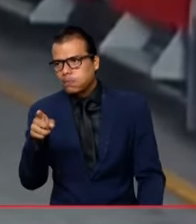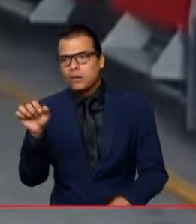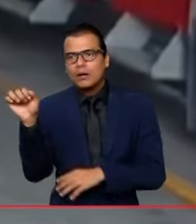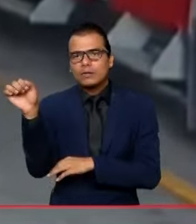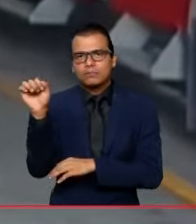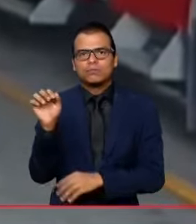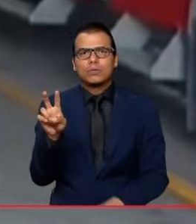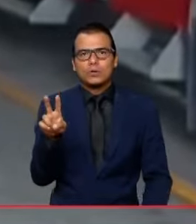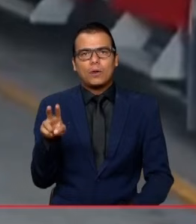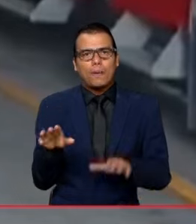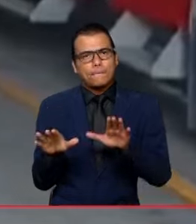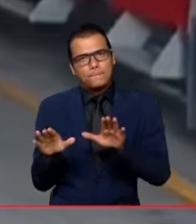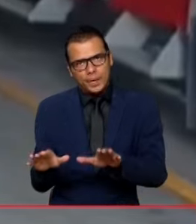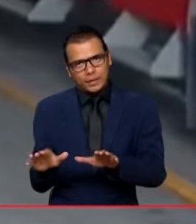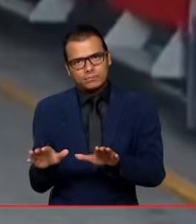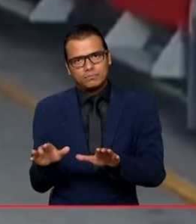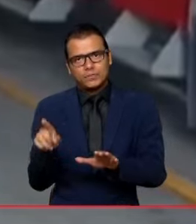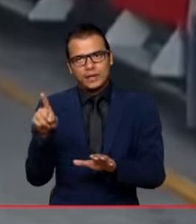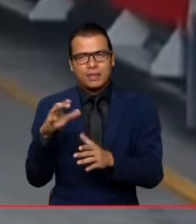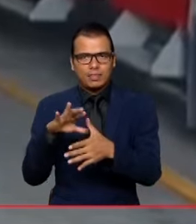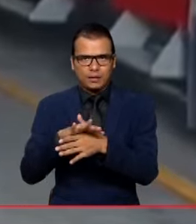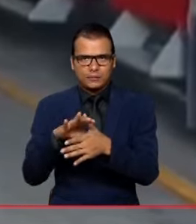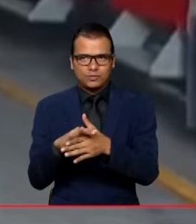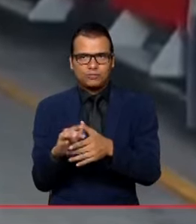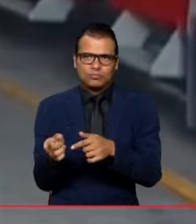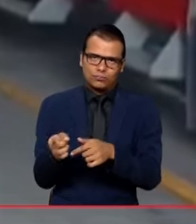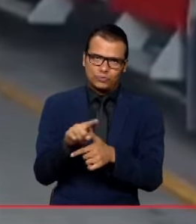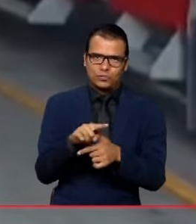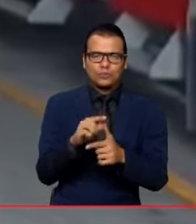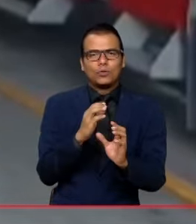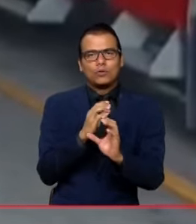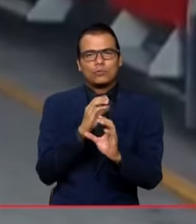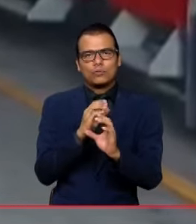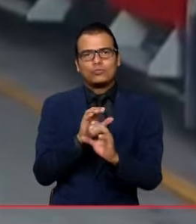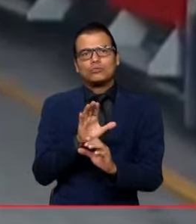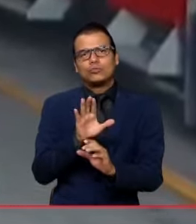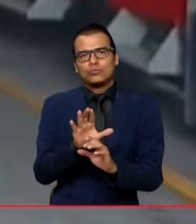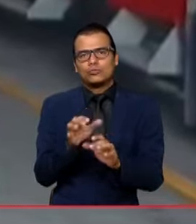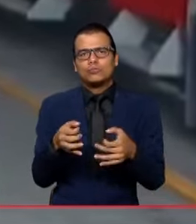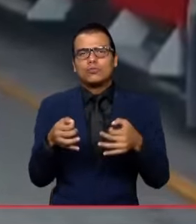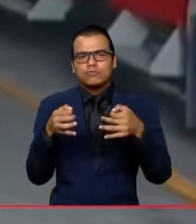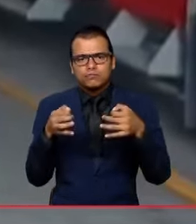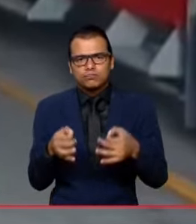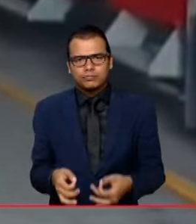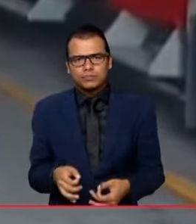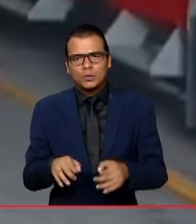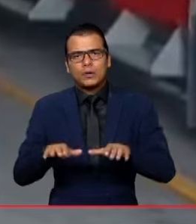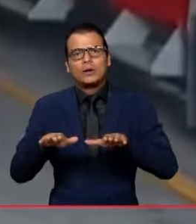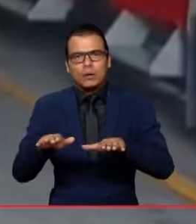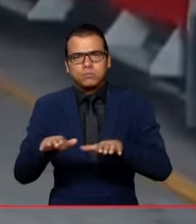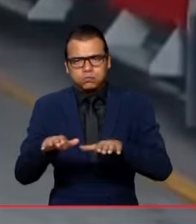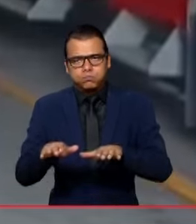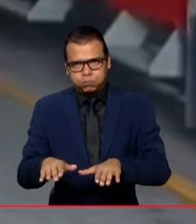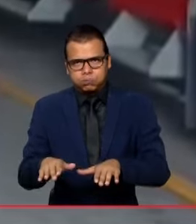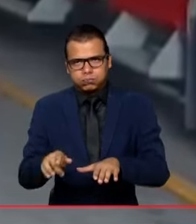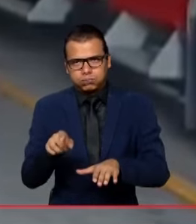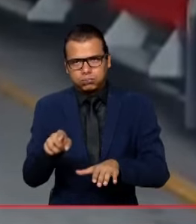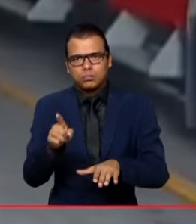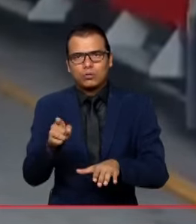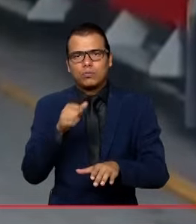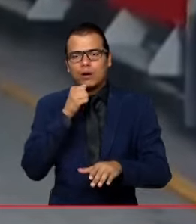particulares un vehículo taxi y un H de servicio público los cuales quedaron en una